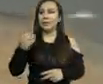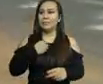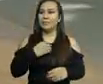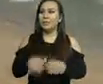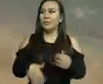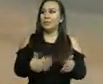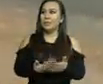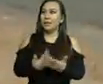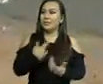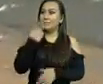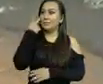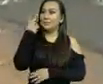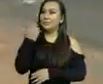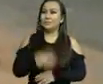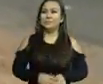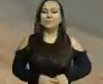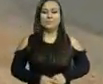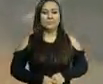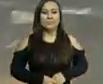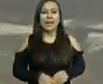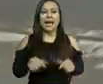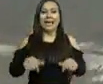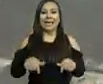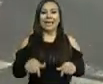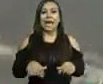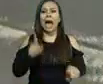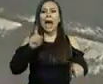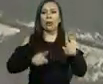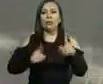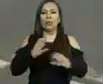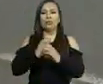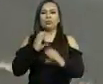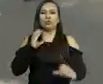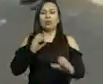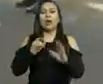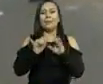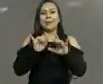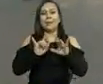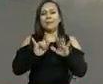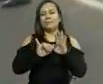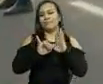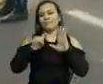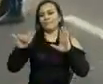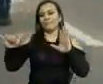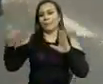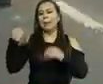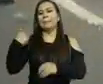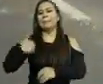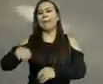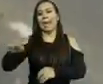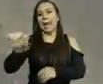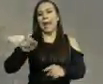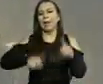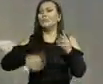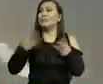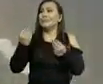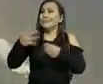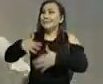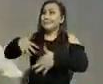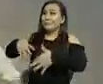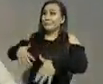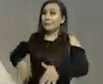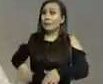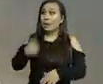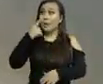villamil playas y la provincia de santa elena cuál es el problema por acá pues que existe aglomeración de